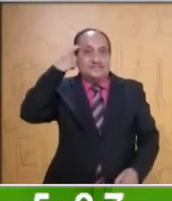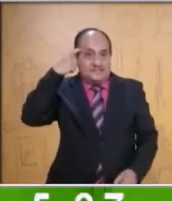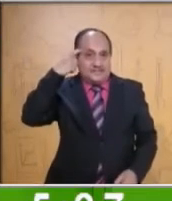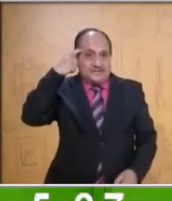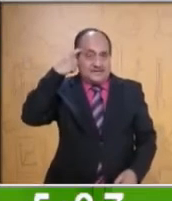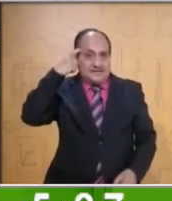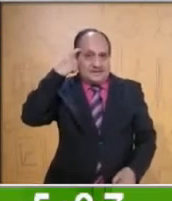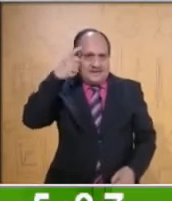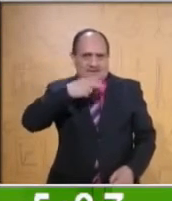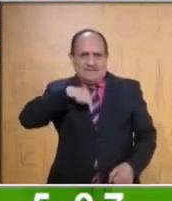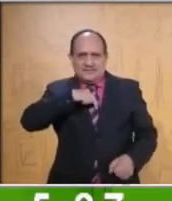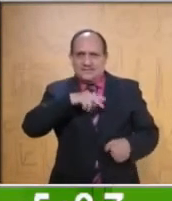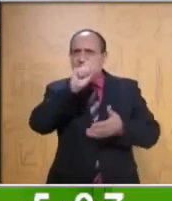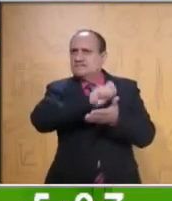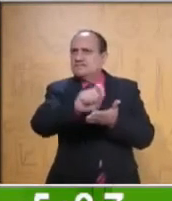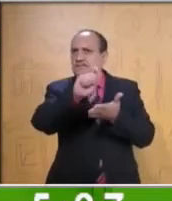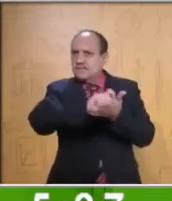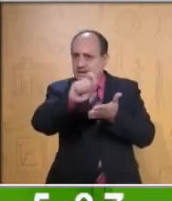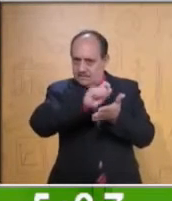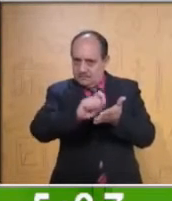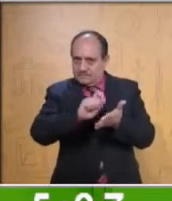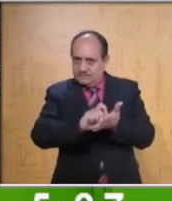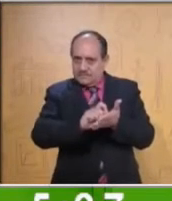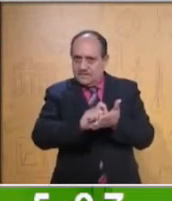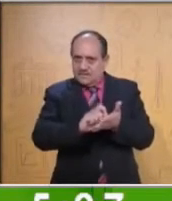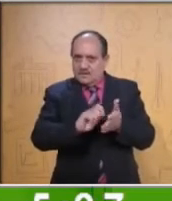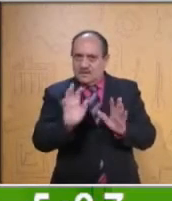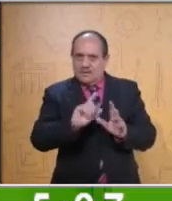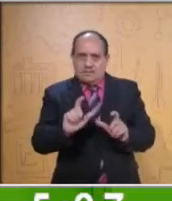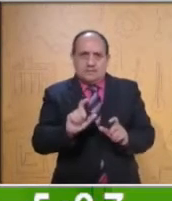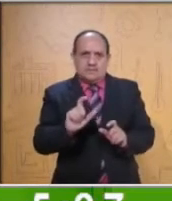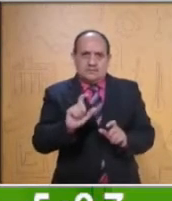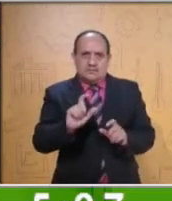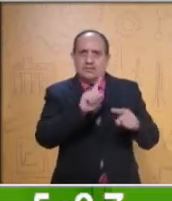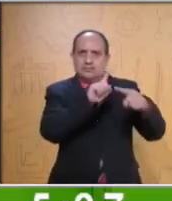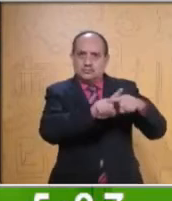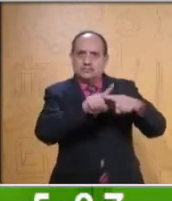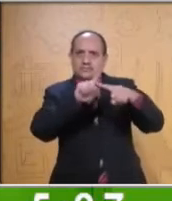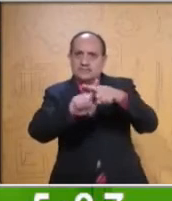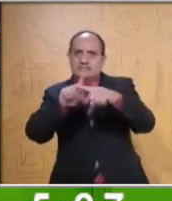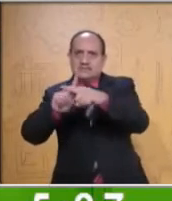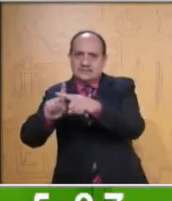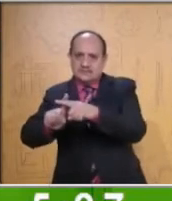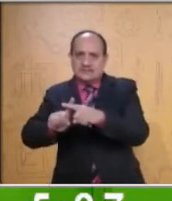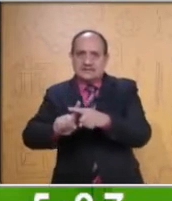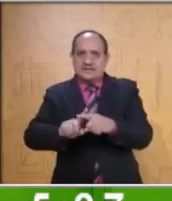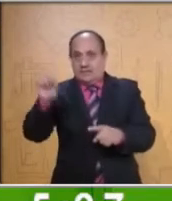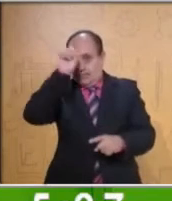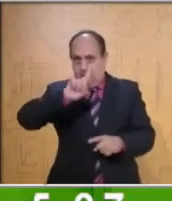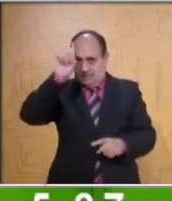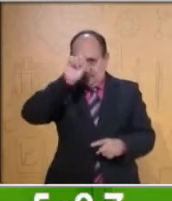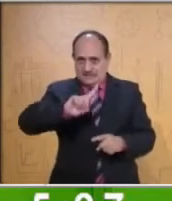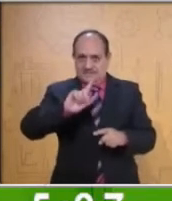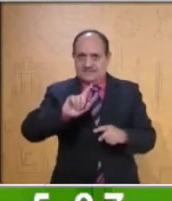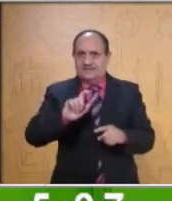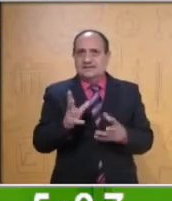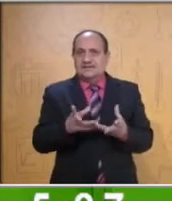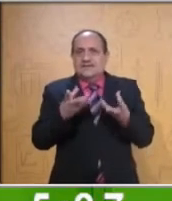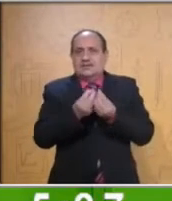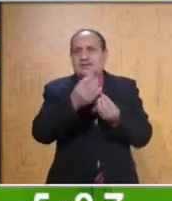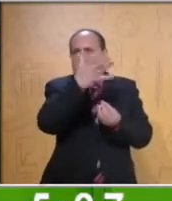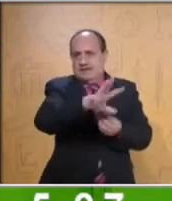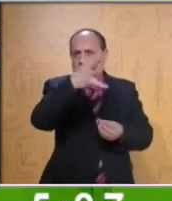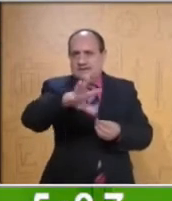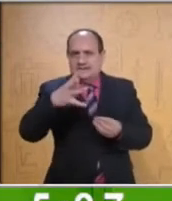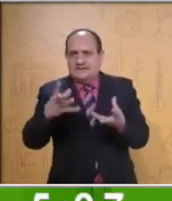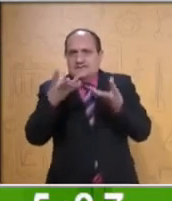que nosotros vayamos anotando al momento de ir sumando. Recomendación, junten decenas,